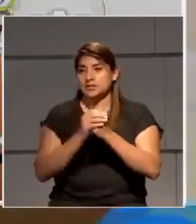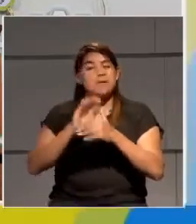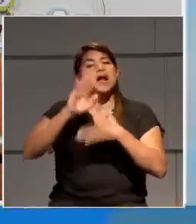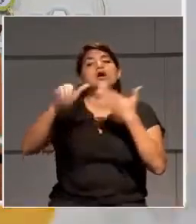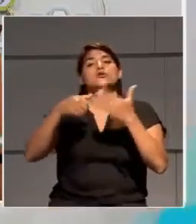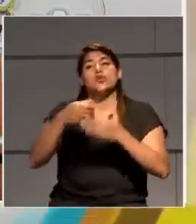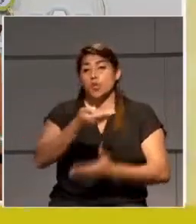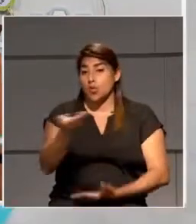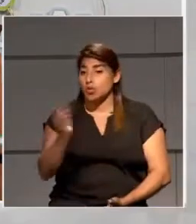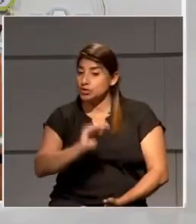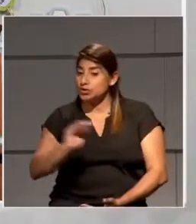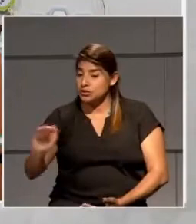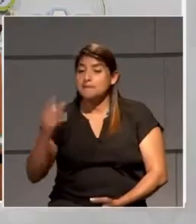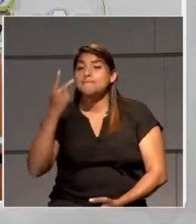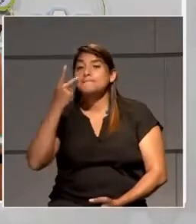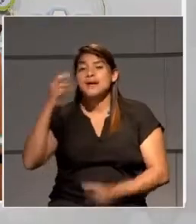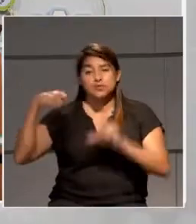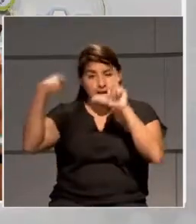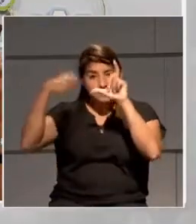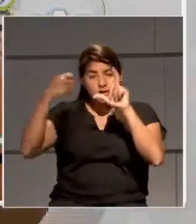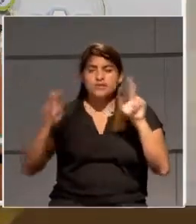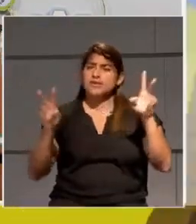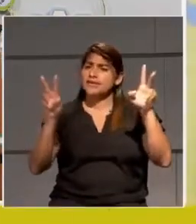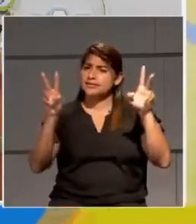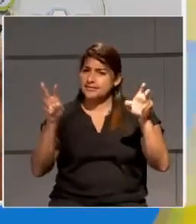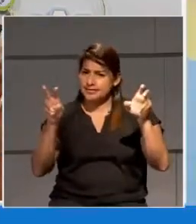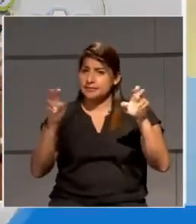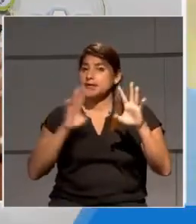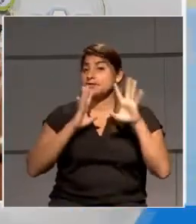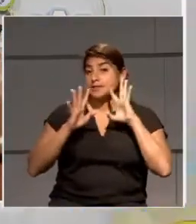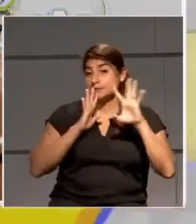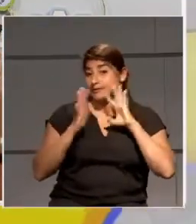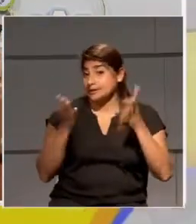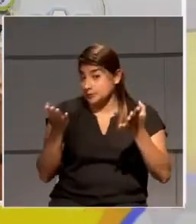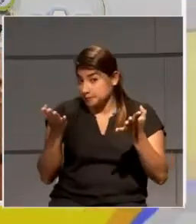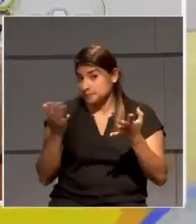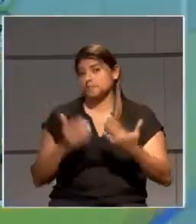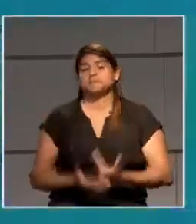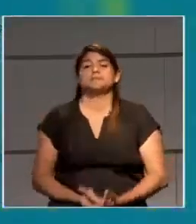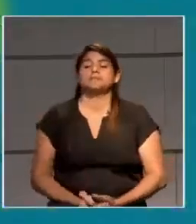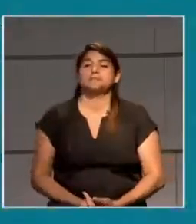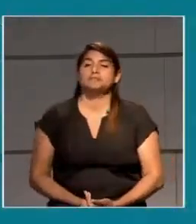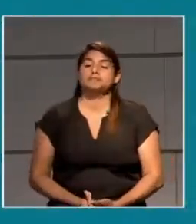todos los chicos. Vamos a ver el video que habla sobre este tema que estamos conversando.